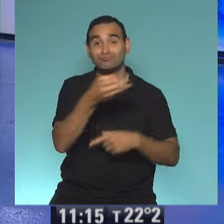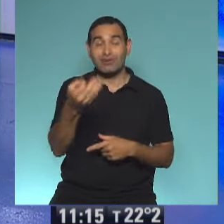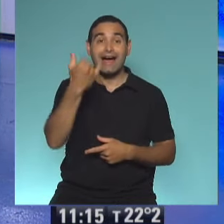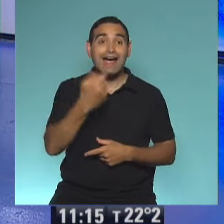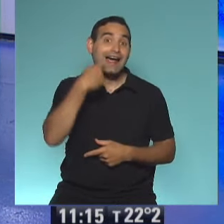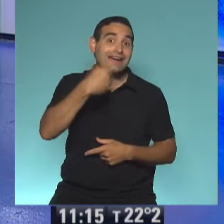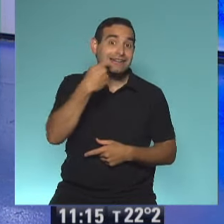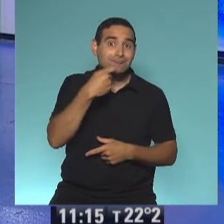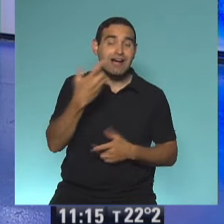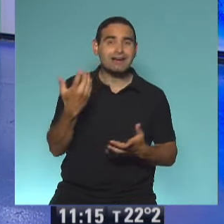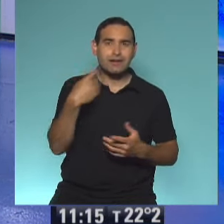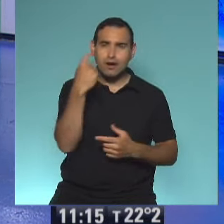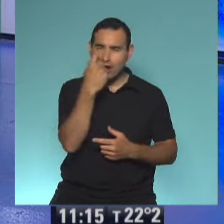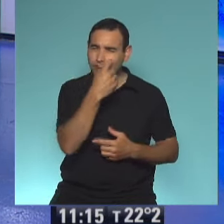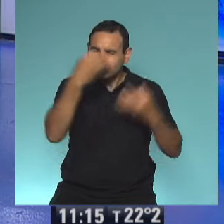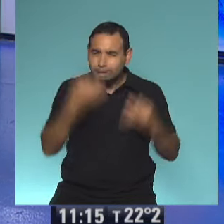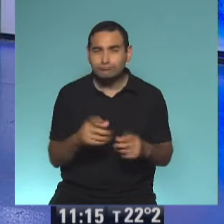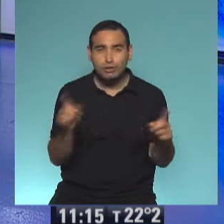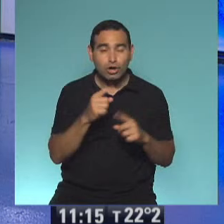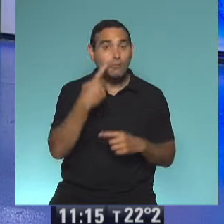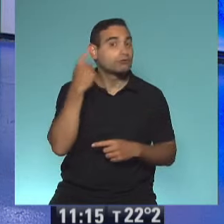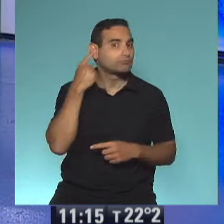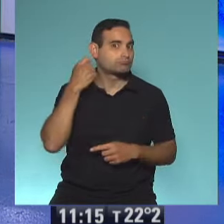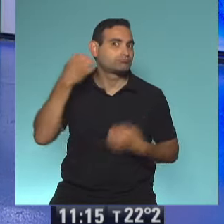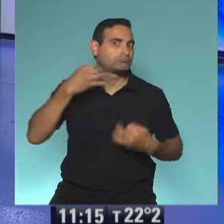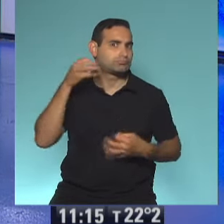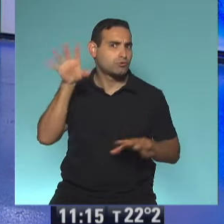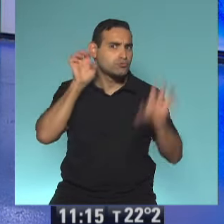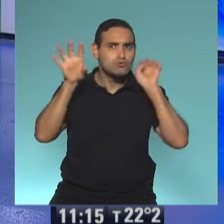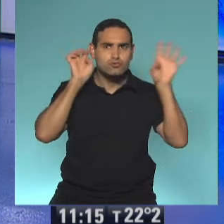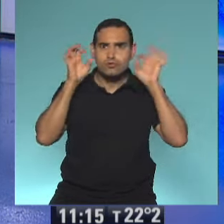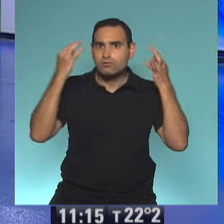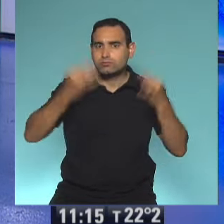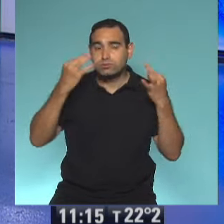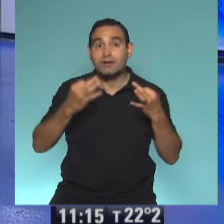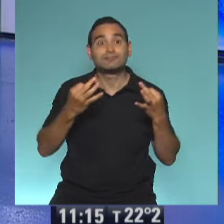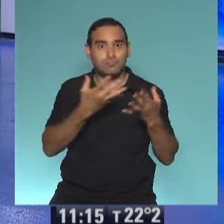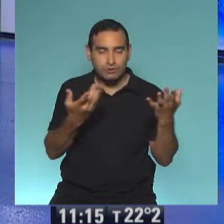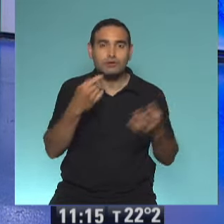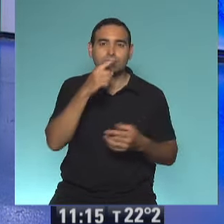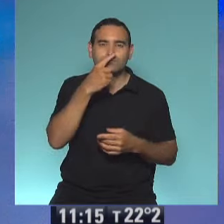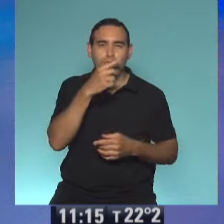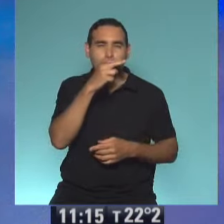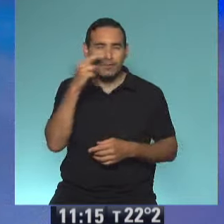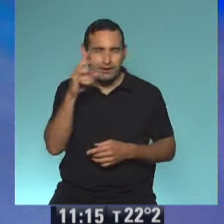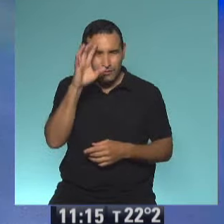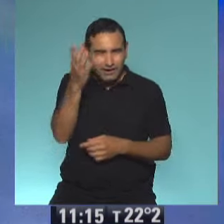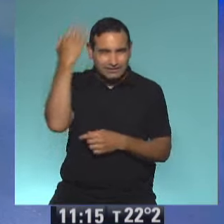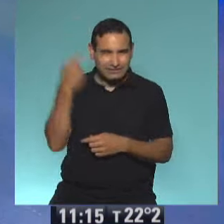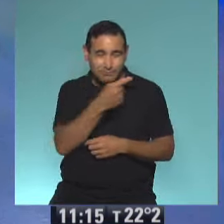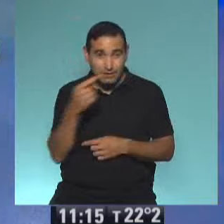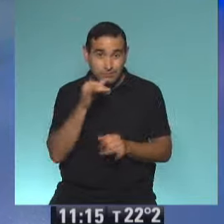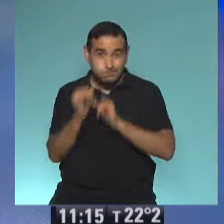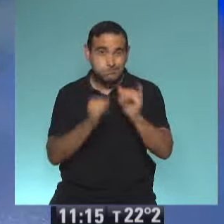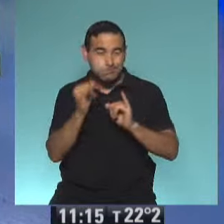animales que a lo mejor no tienen tan buena vista y tienen buen oído. Ah, también. Claro, es verdad. Eso estuvimos hablando también del olfato en la semana anterior.